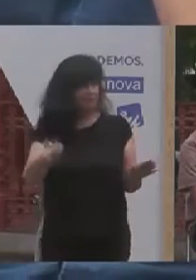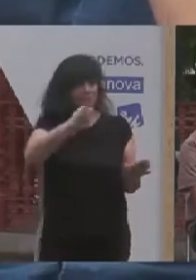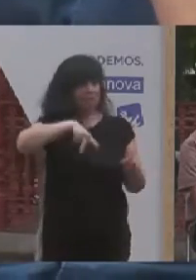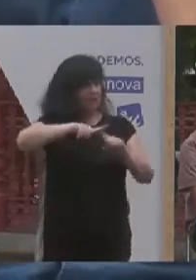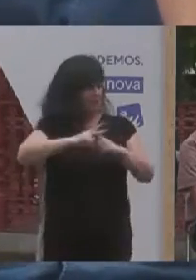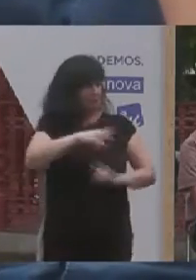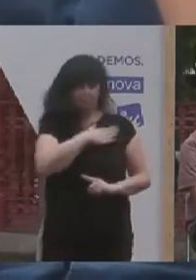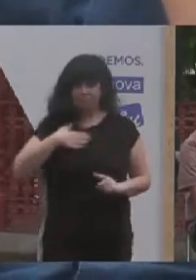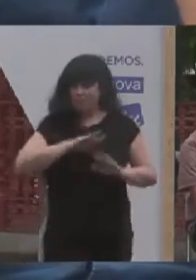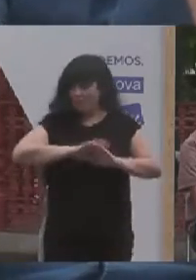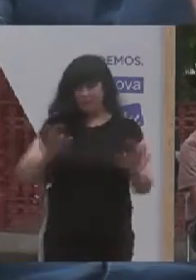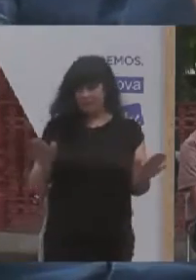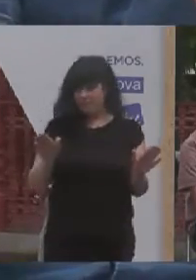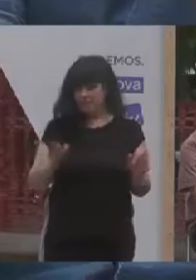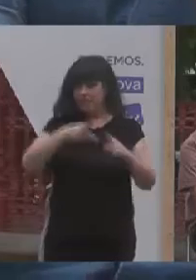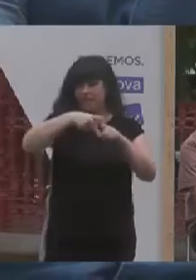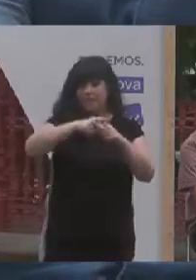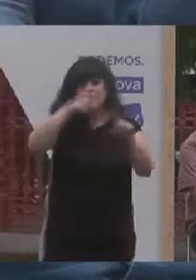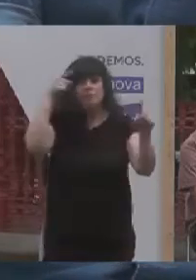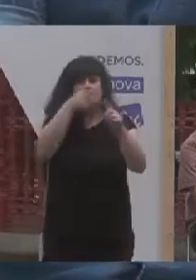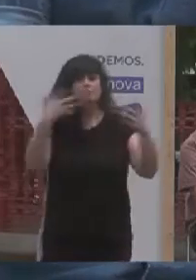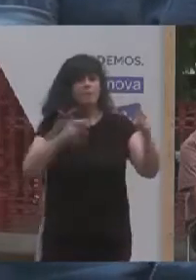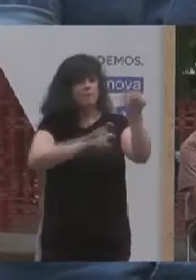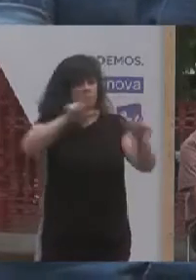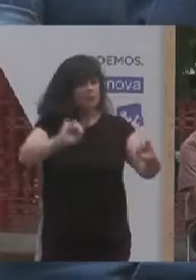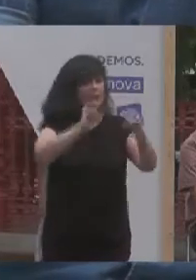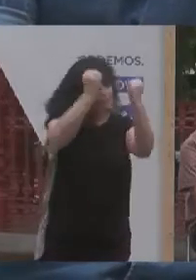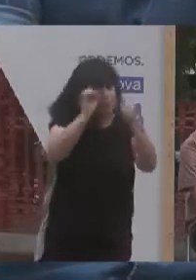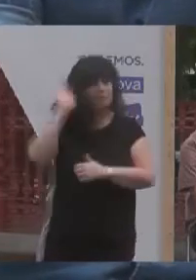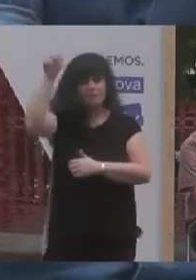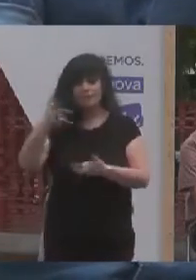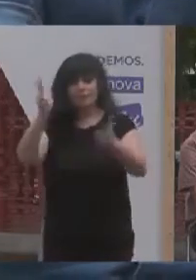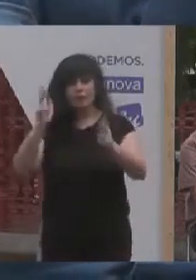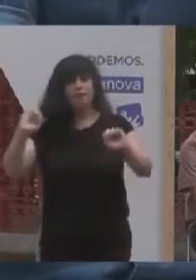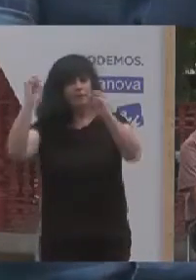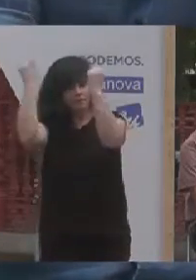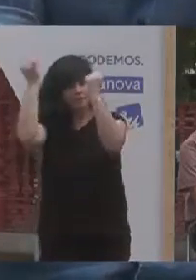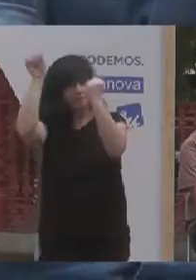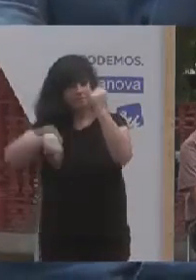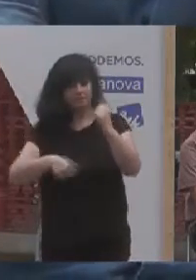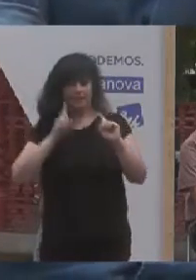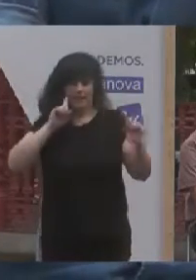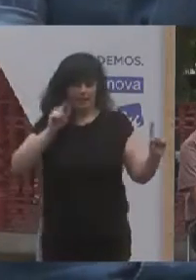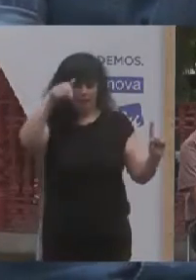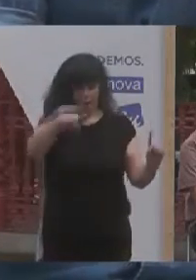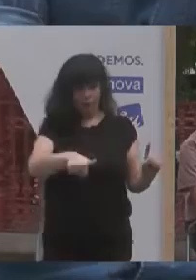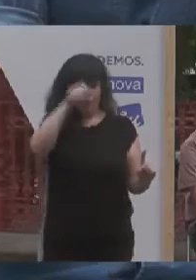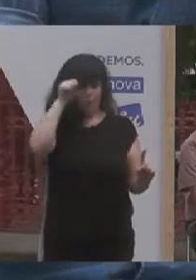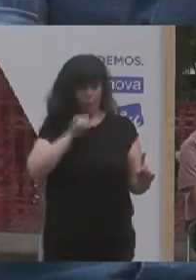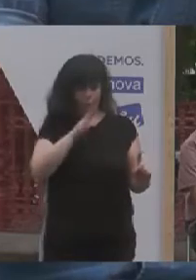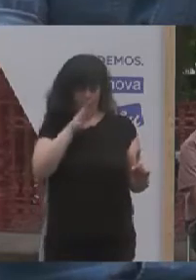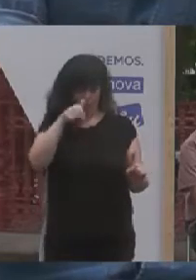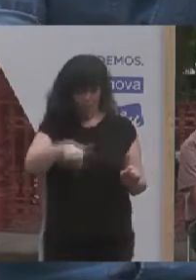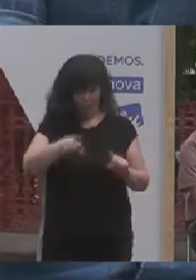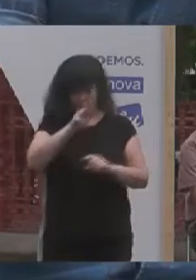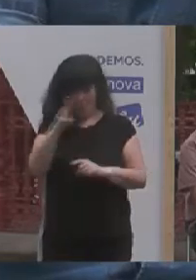cousa, ferramenta para rescatar a persoas e rescatar a democracia aquí na provincia de Ourense das garras do